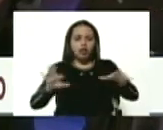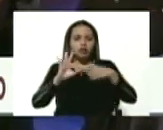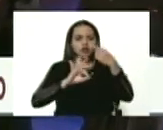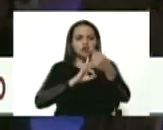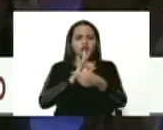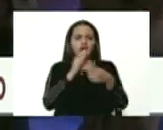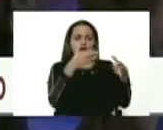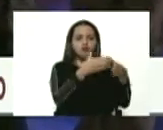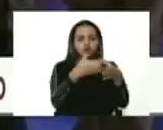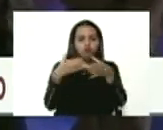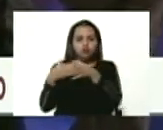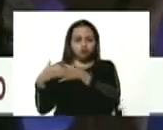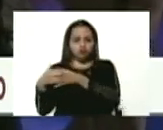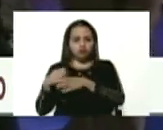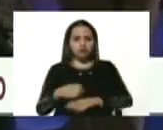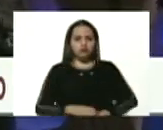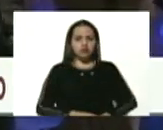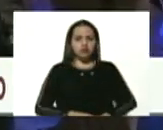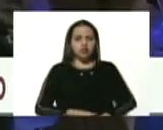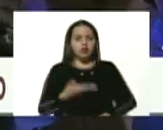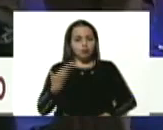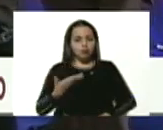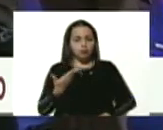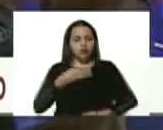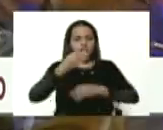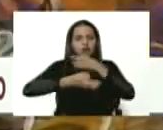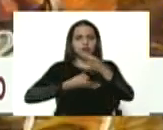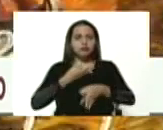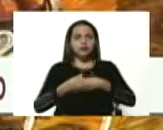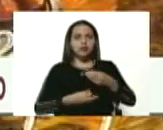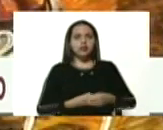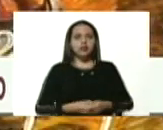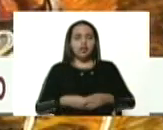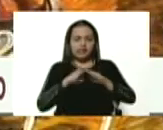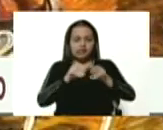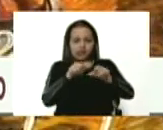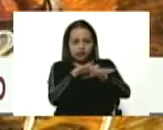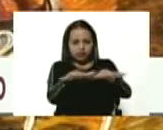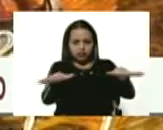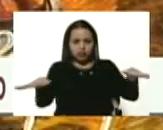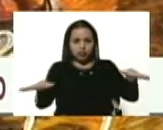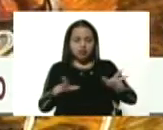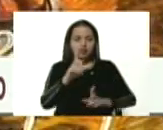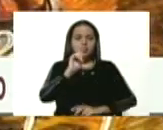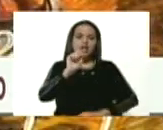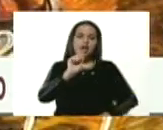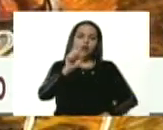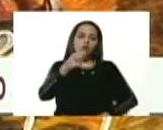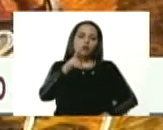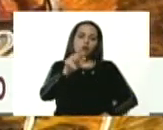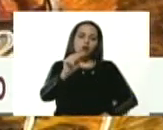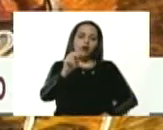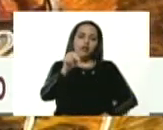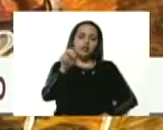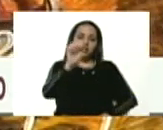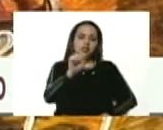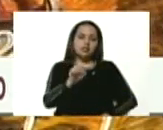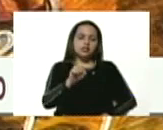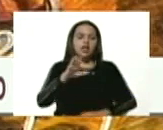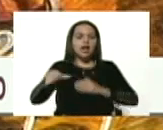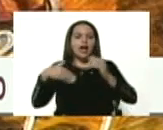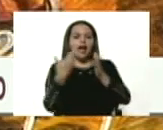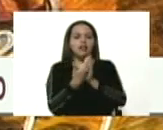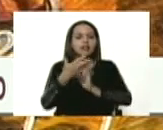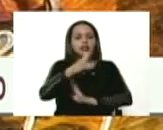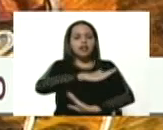3 divisiones. Cabe destacar que la extensión del terreno desde Tahuanes hasta el monumental campo de